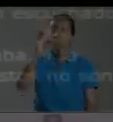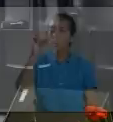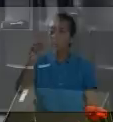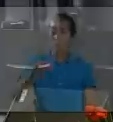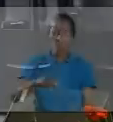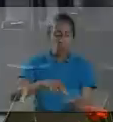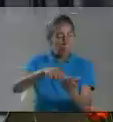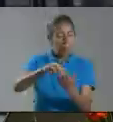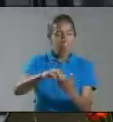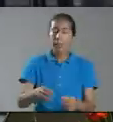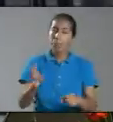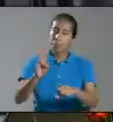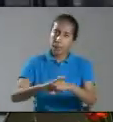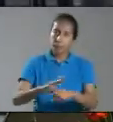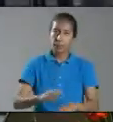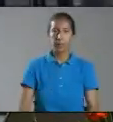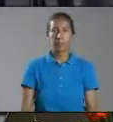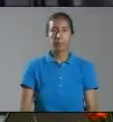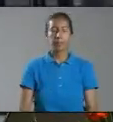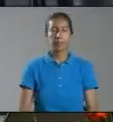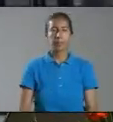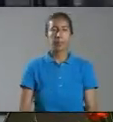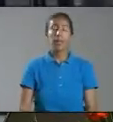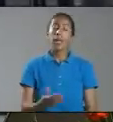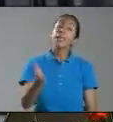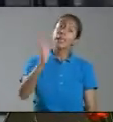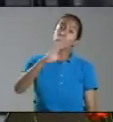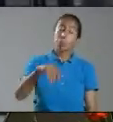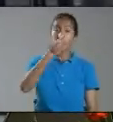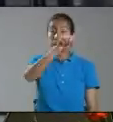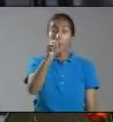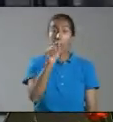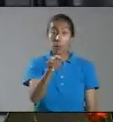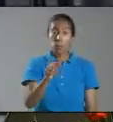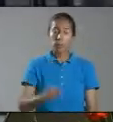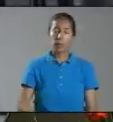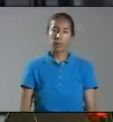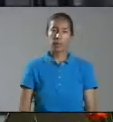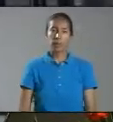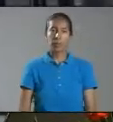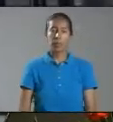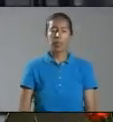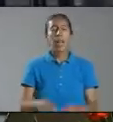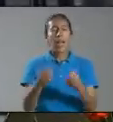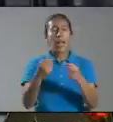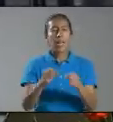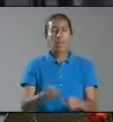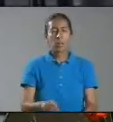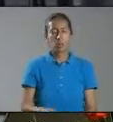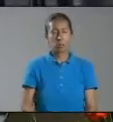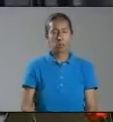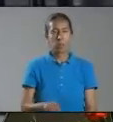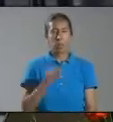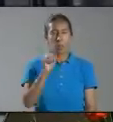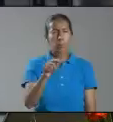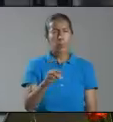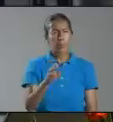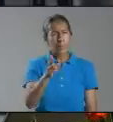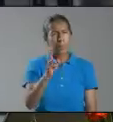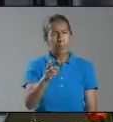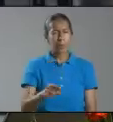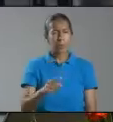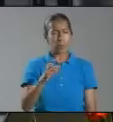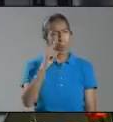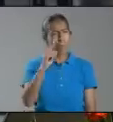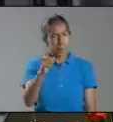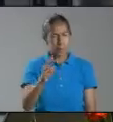caminando. Luego, pregunten, miren. Háganlo por ustedes mismos, miren. Pero también sean humildes